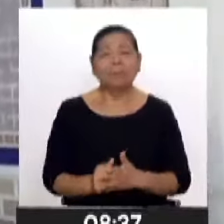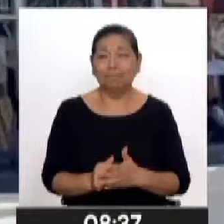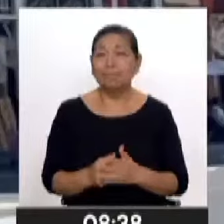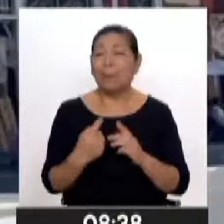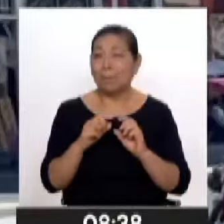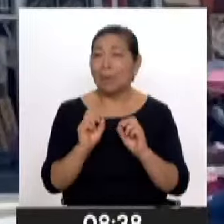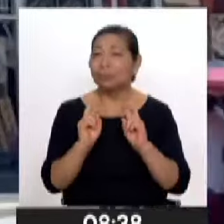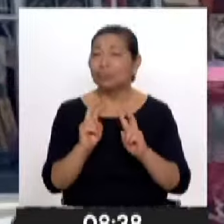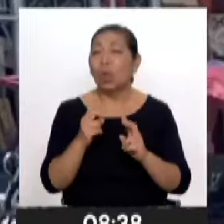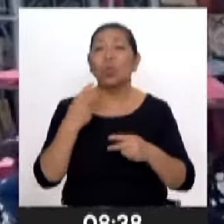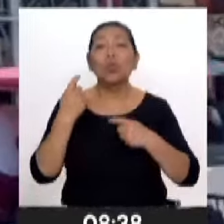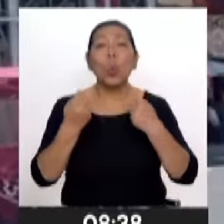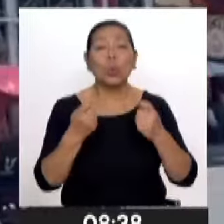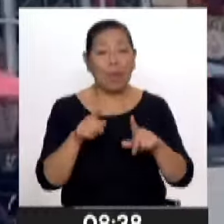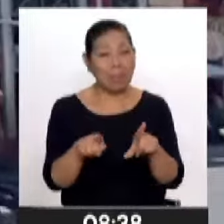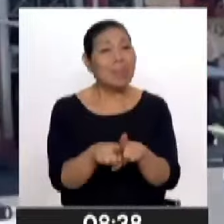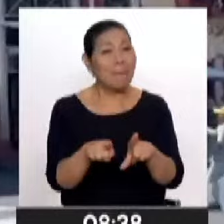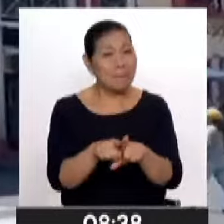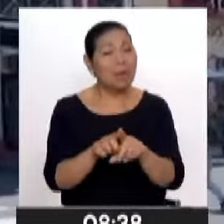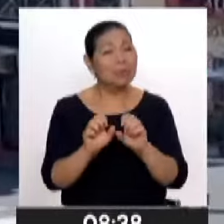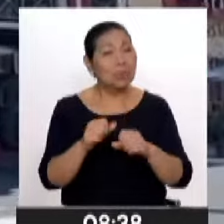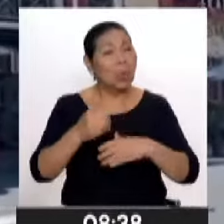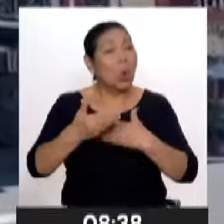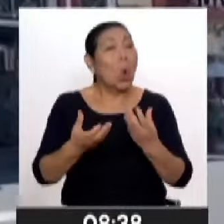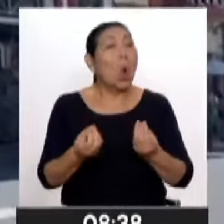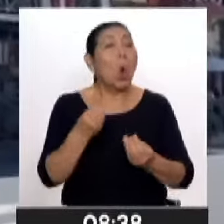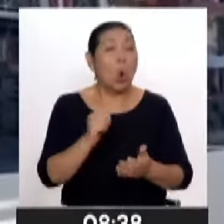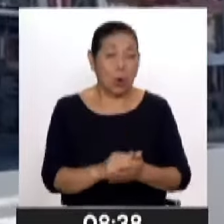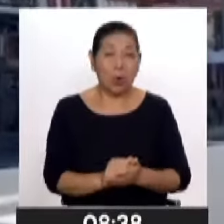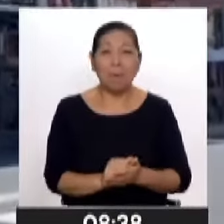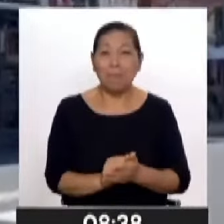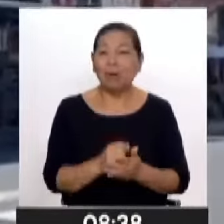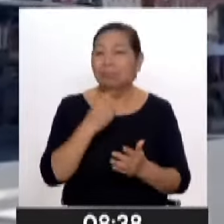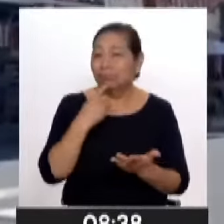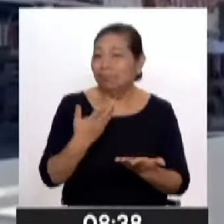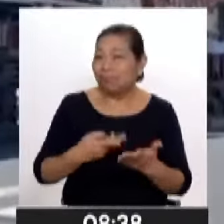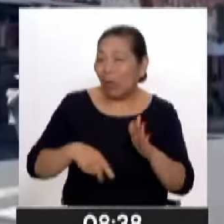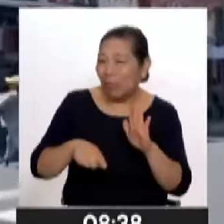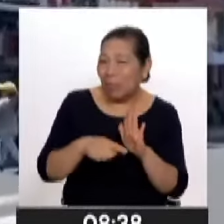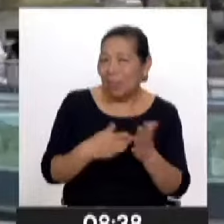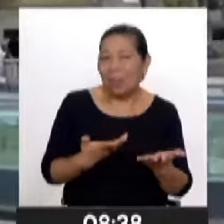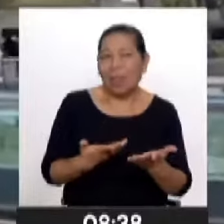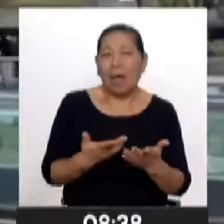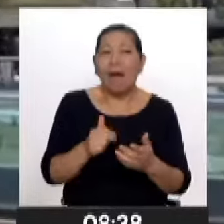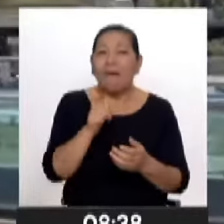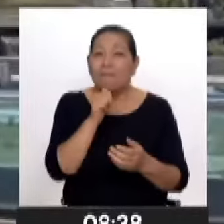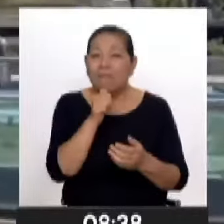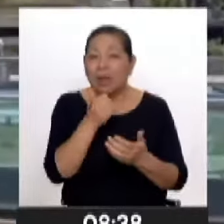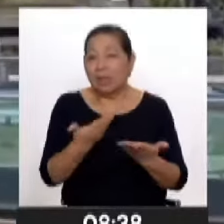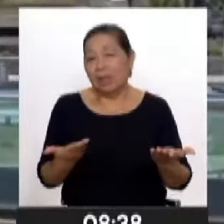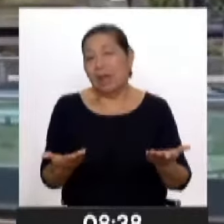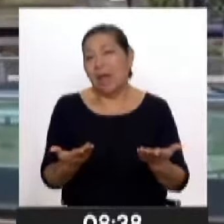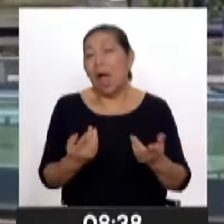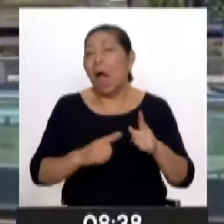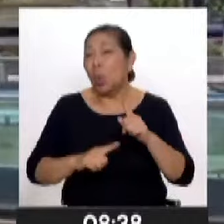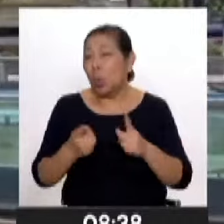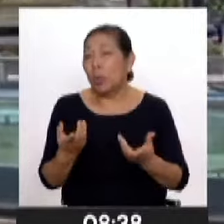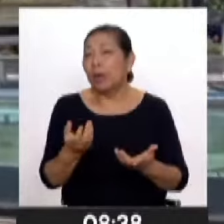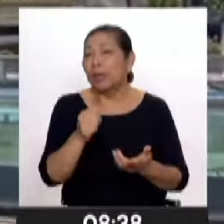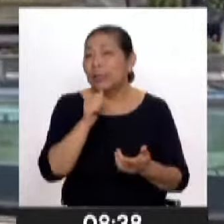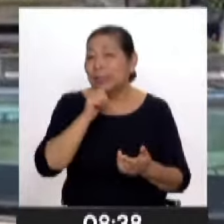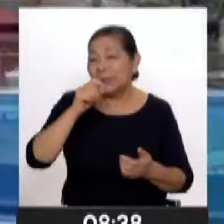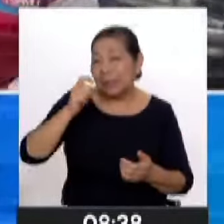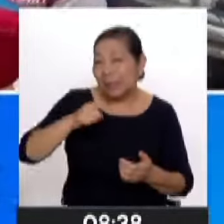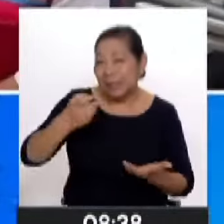aprovechando para el turismo, pero también tiene sus consecuencias como, o sus factores negativos, como en el abastecimiento de productos y también algunas enfermedades que